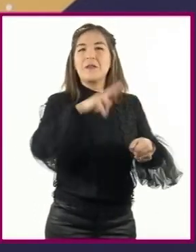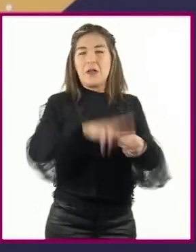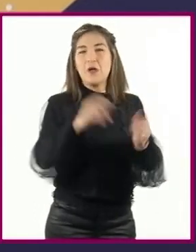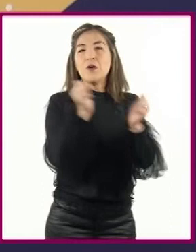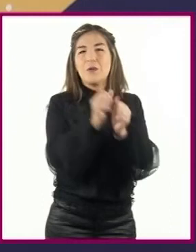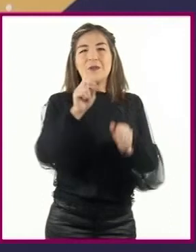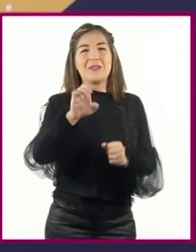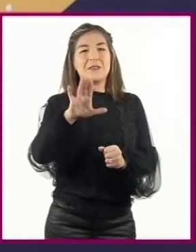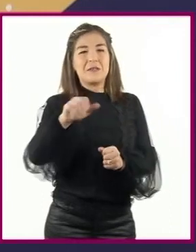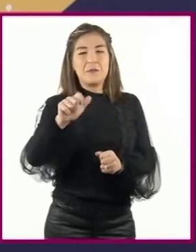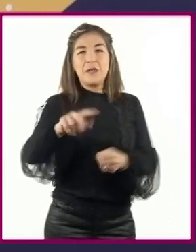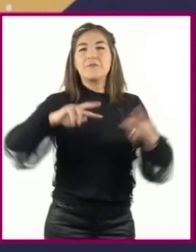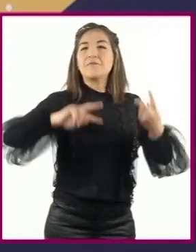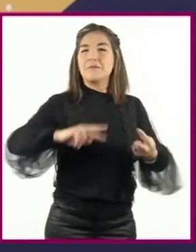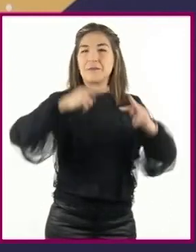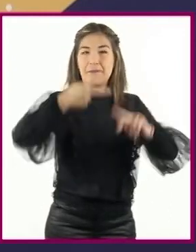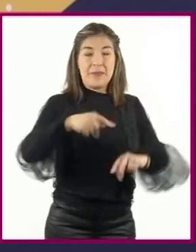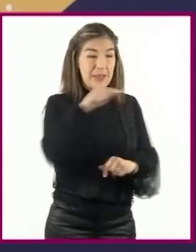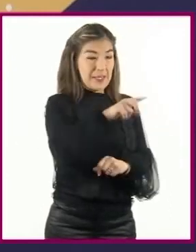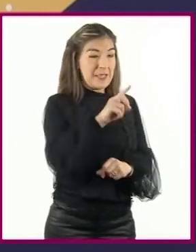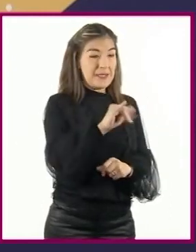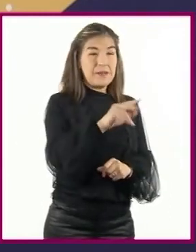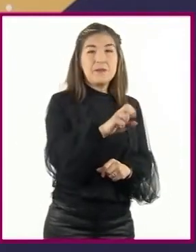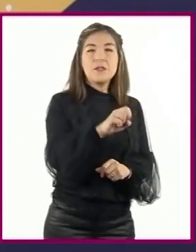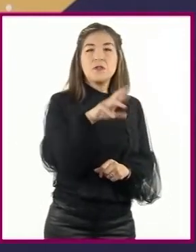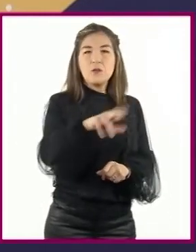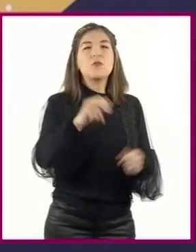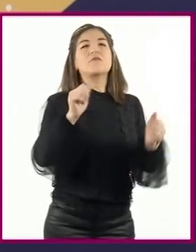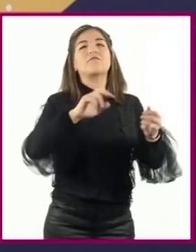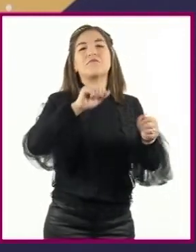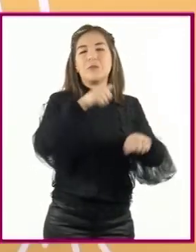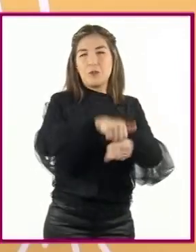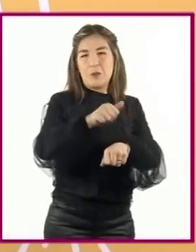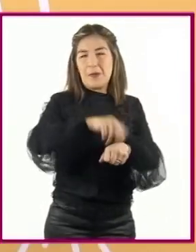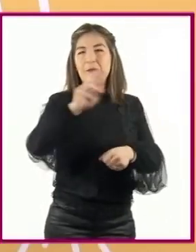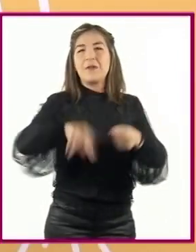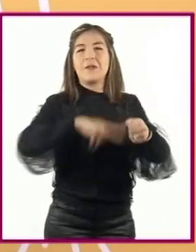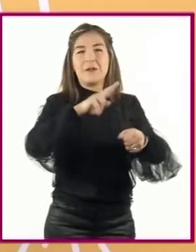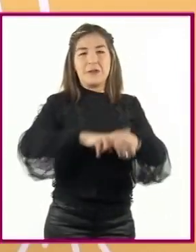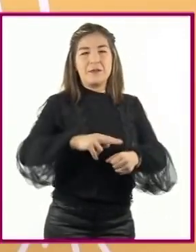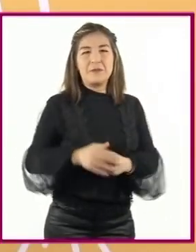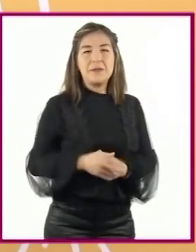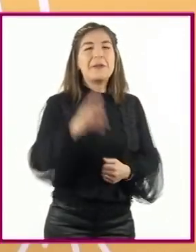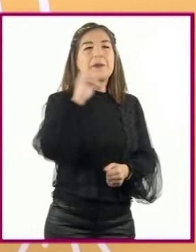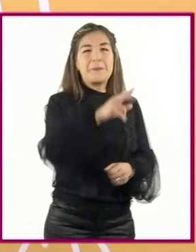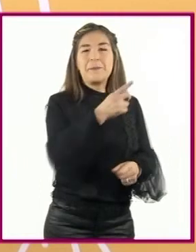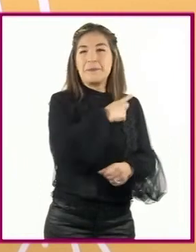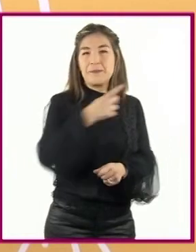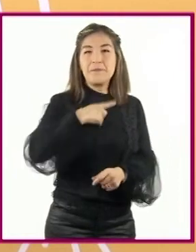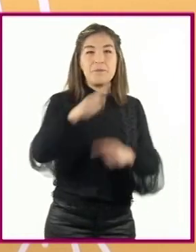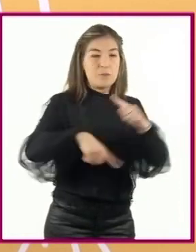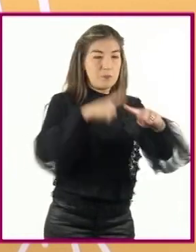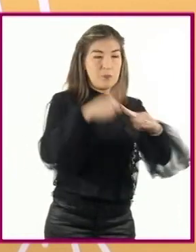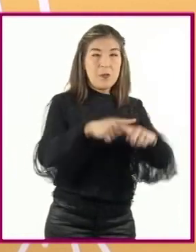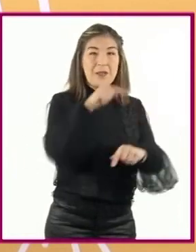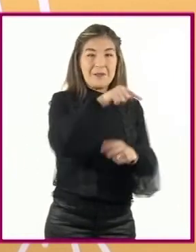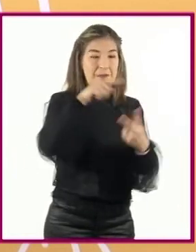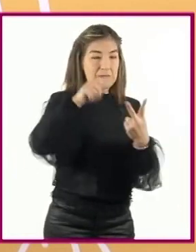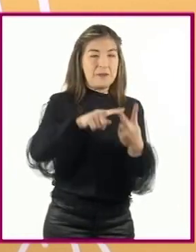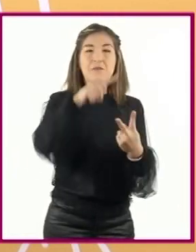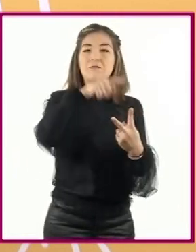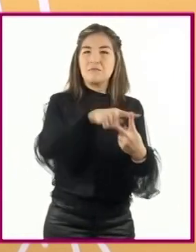decimales es convertir al divisor en un número natural. Para ello, se multiplica tanto el divisor como